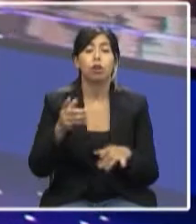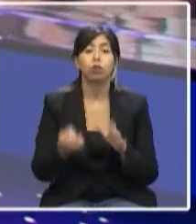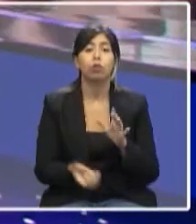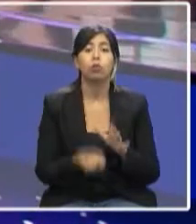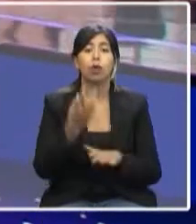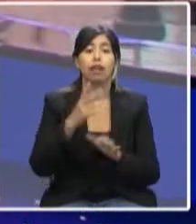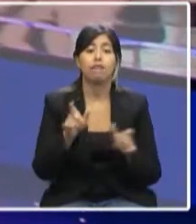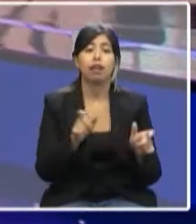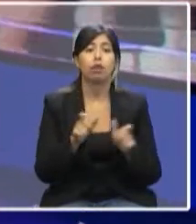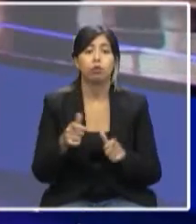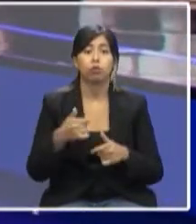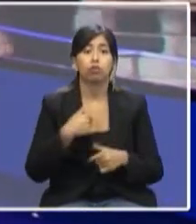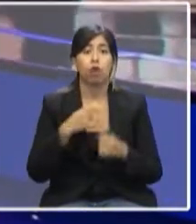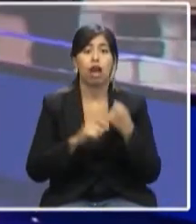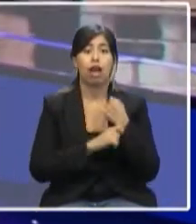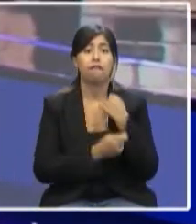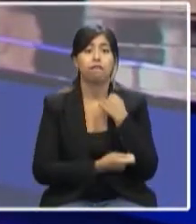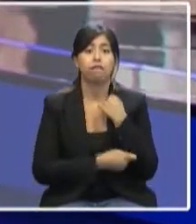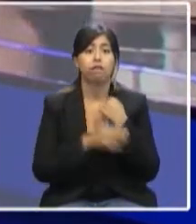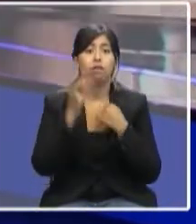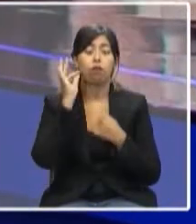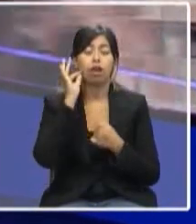siendo abogada, finalmente por